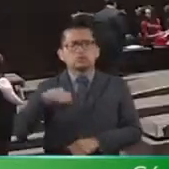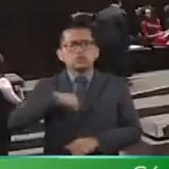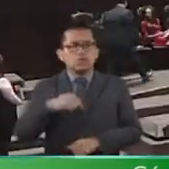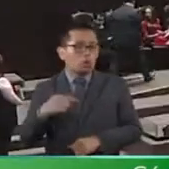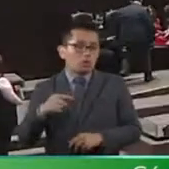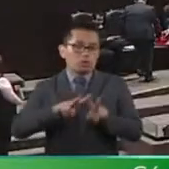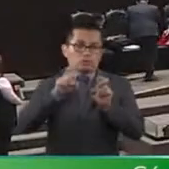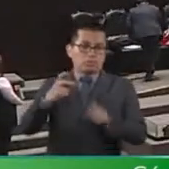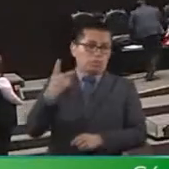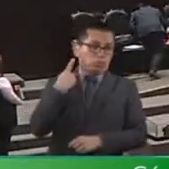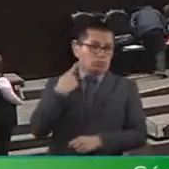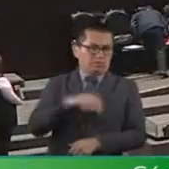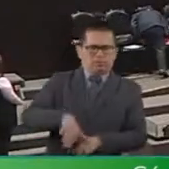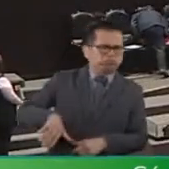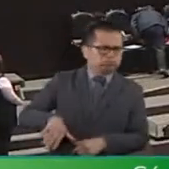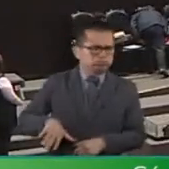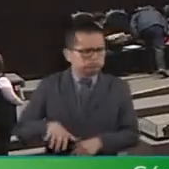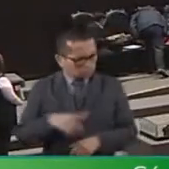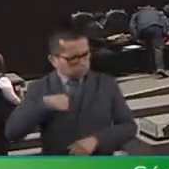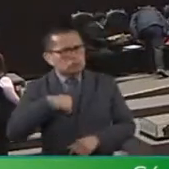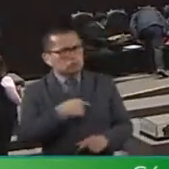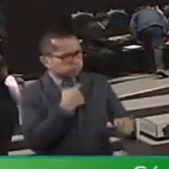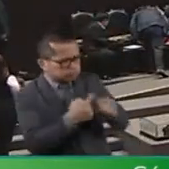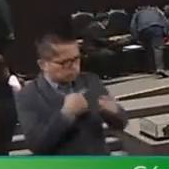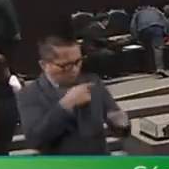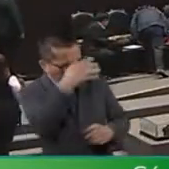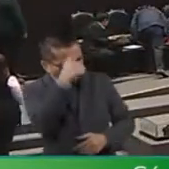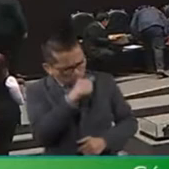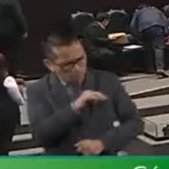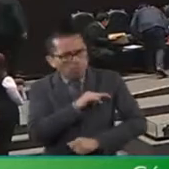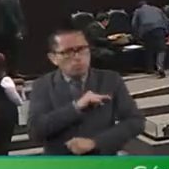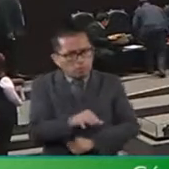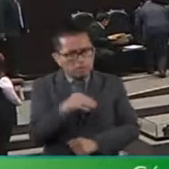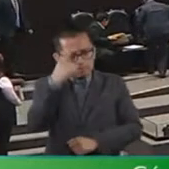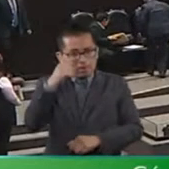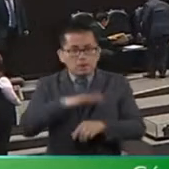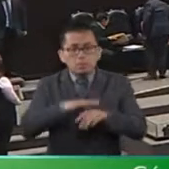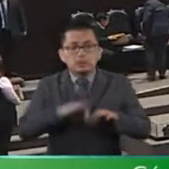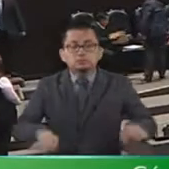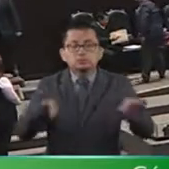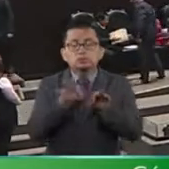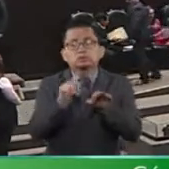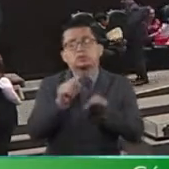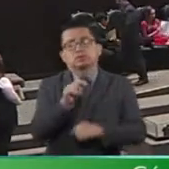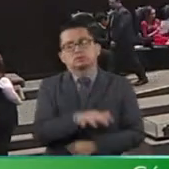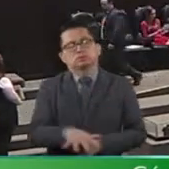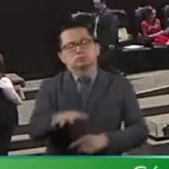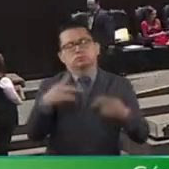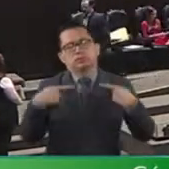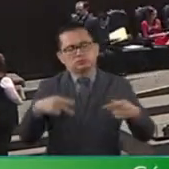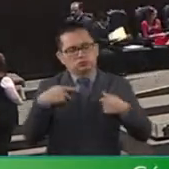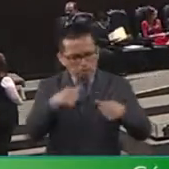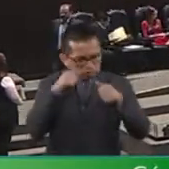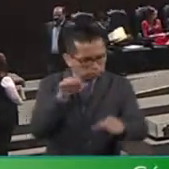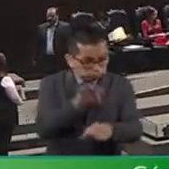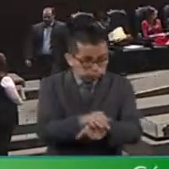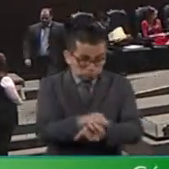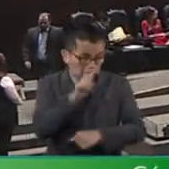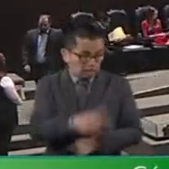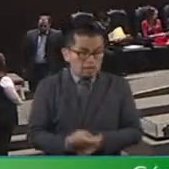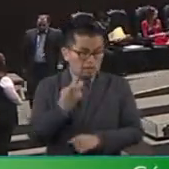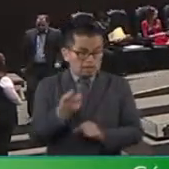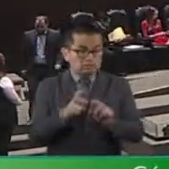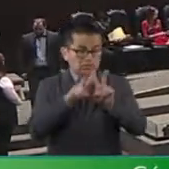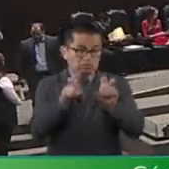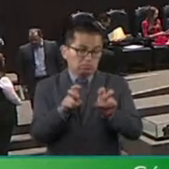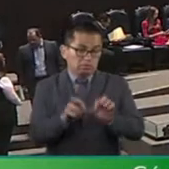a la agenda política, pero tomar los temas y las causas de las personas y ponernos de acuerdo, porque además en esto sí estamos de acuerdo. Por